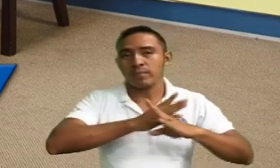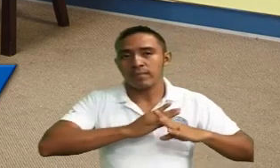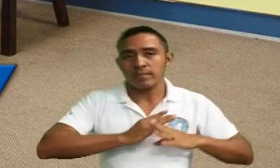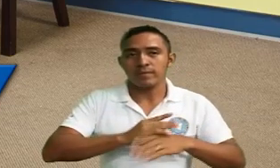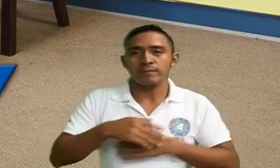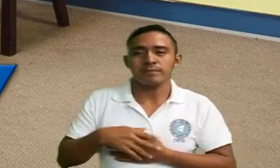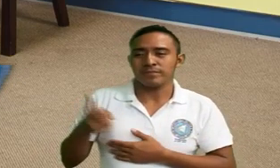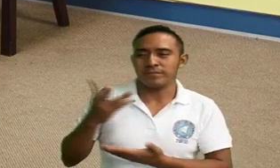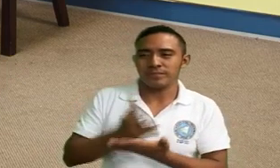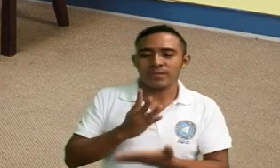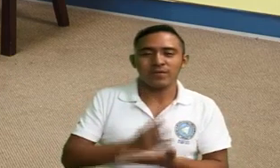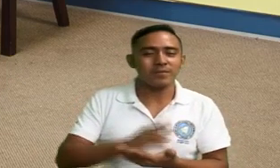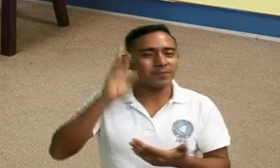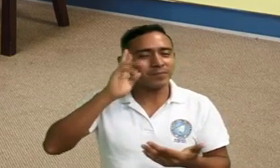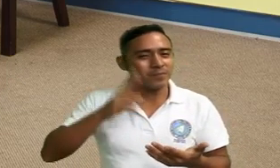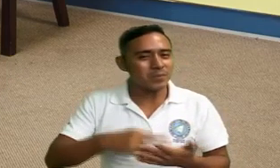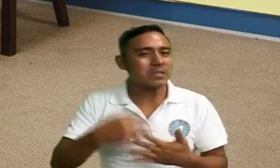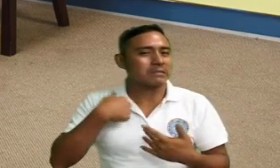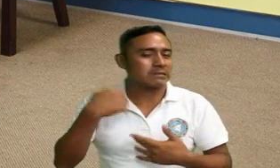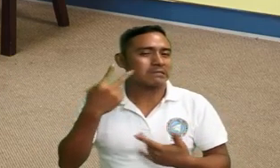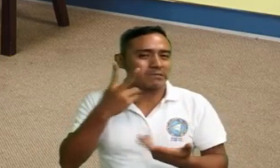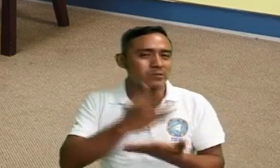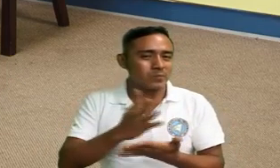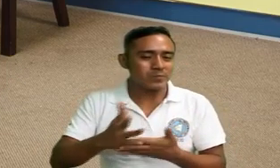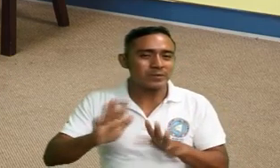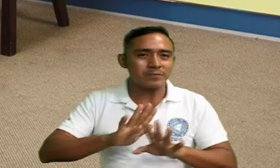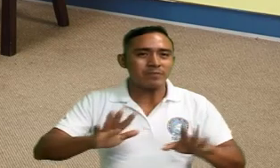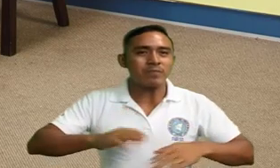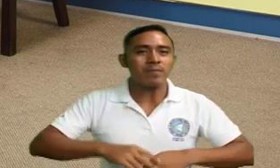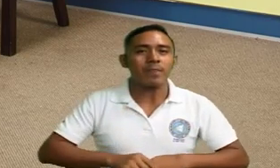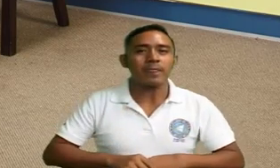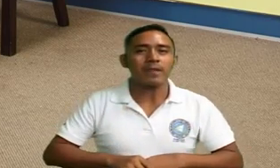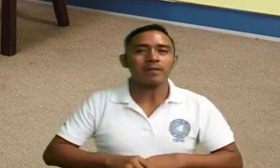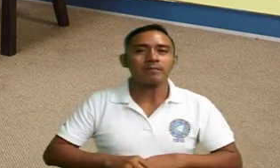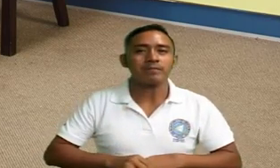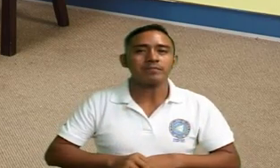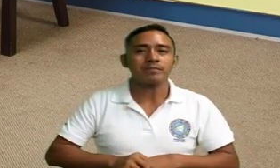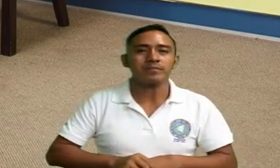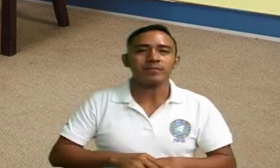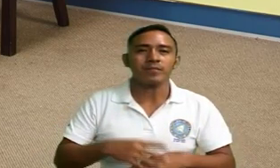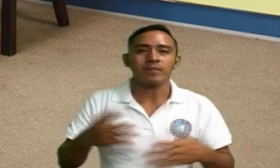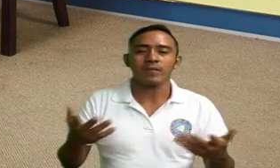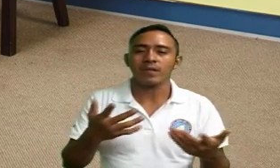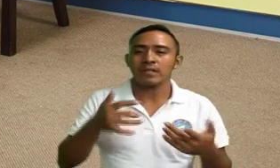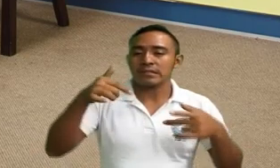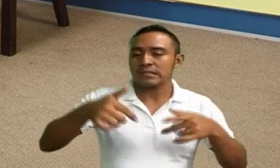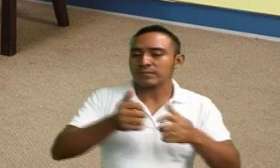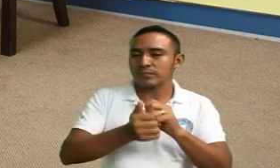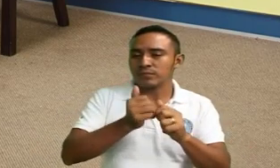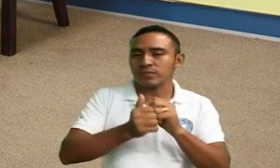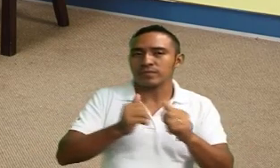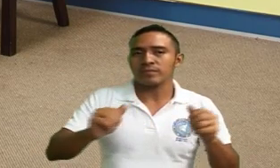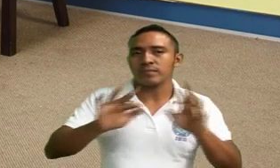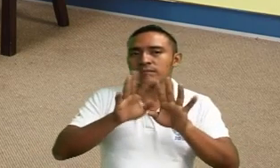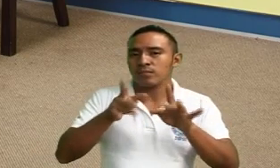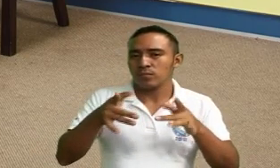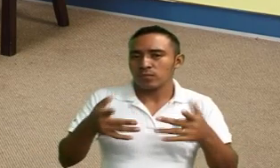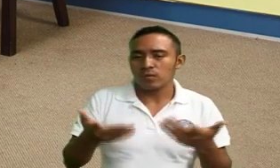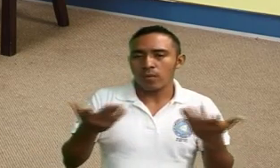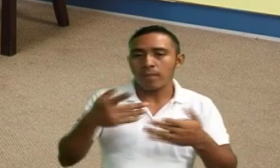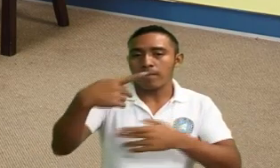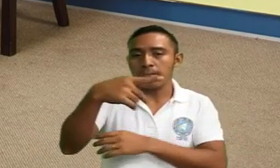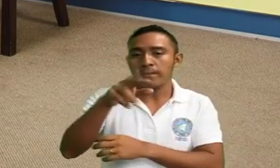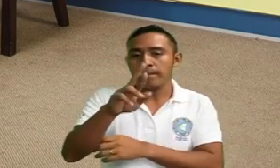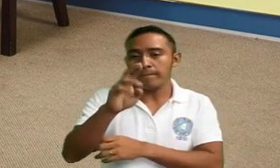vez que usted viene. No sí. Se lo olvide eso. Doctora, ¿a quién afecta principalmente el síndrome